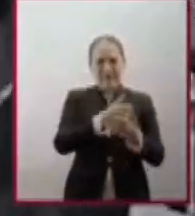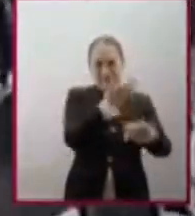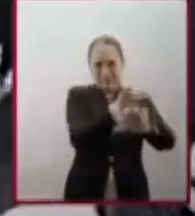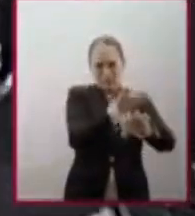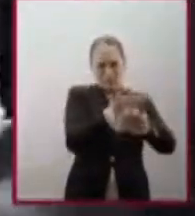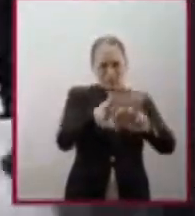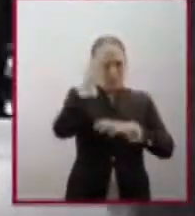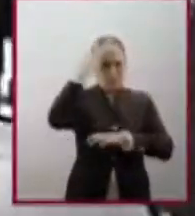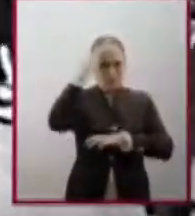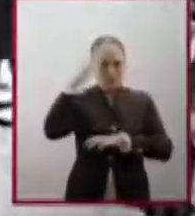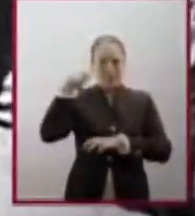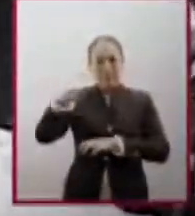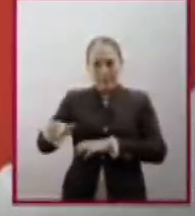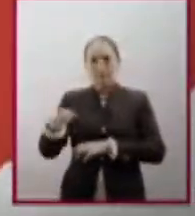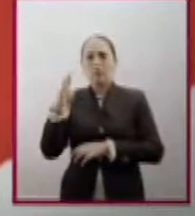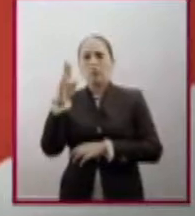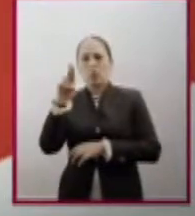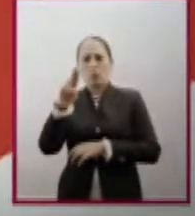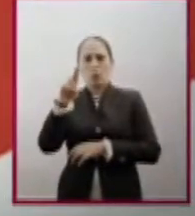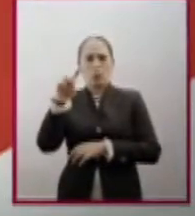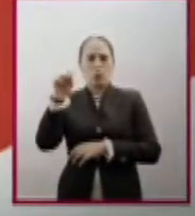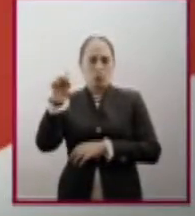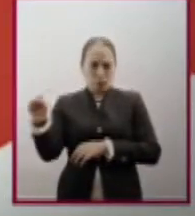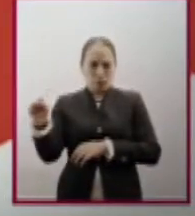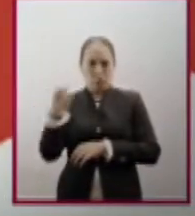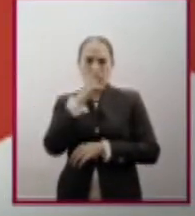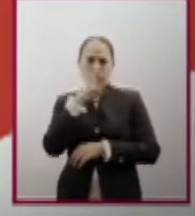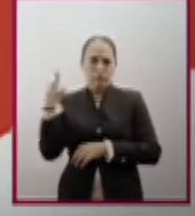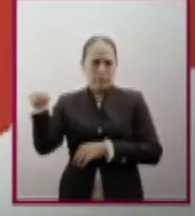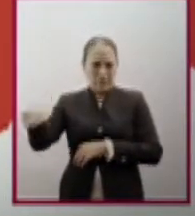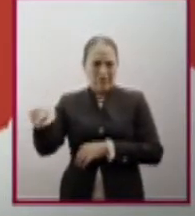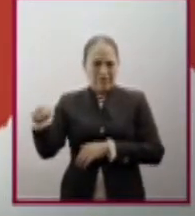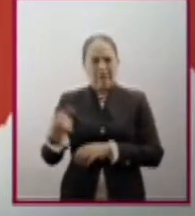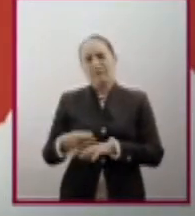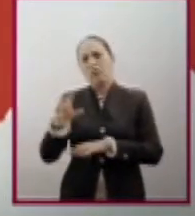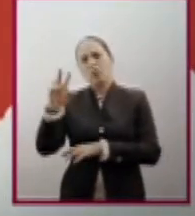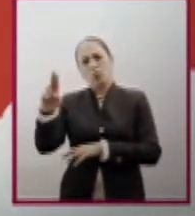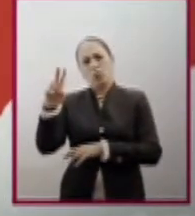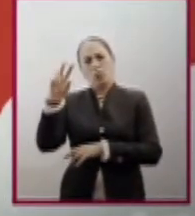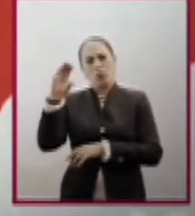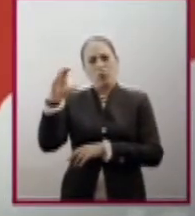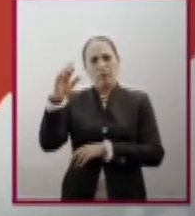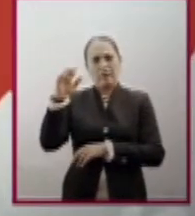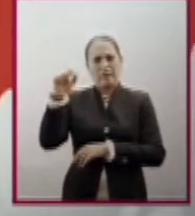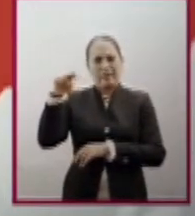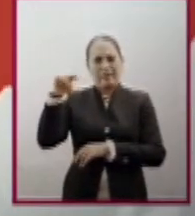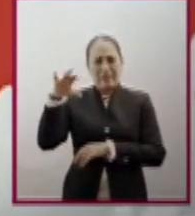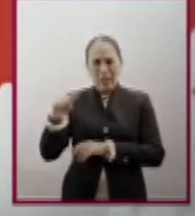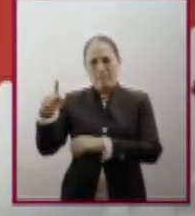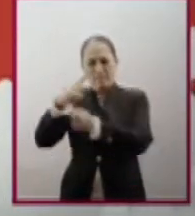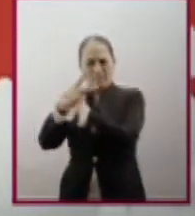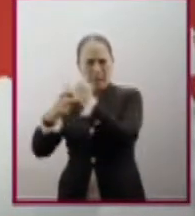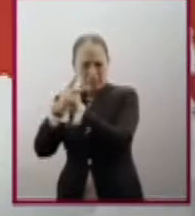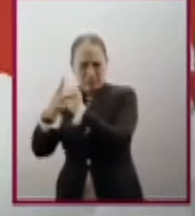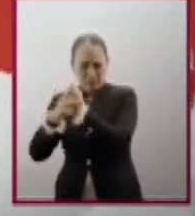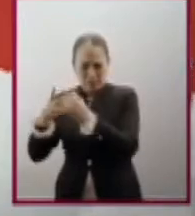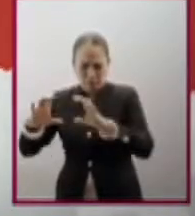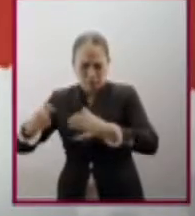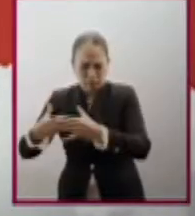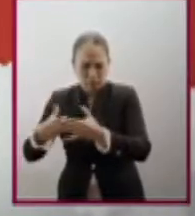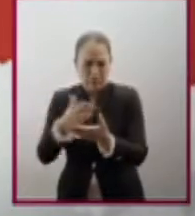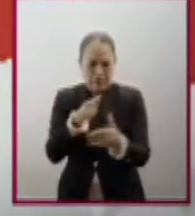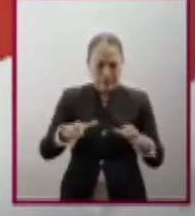comunista, representado por la Unión Soviética, que hoy es Rusia, Bielorrusia, Ucrania, Kazajistán y otras naciones.